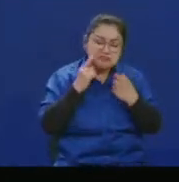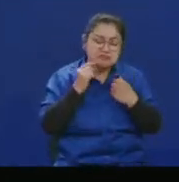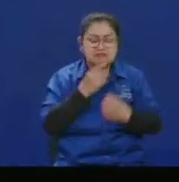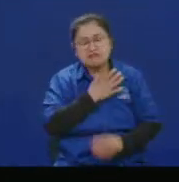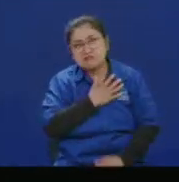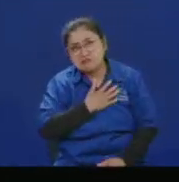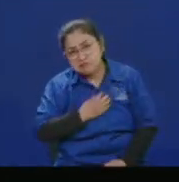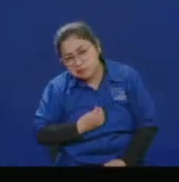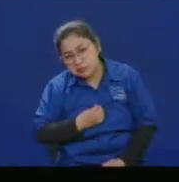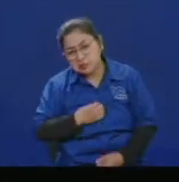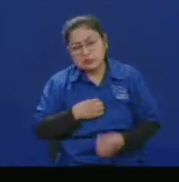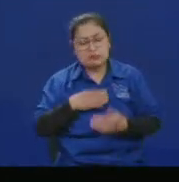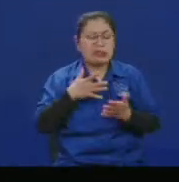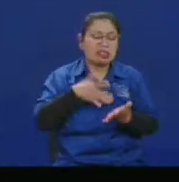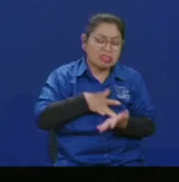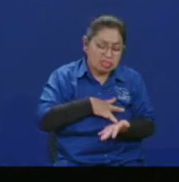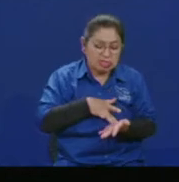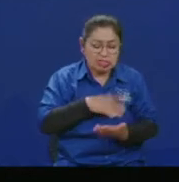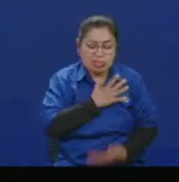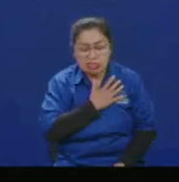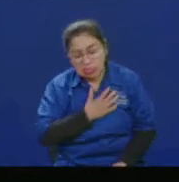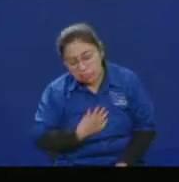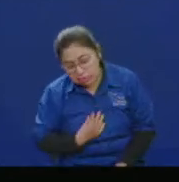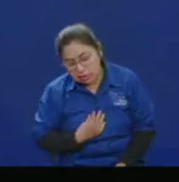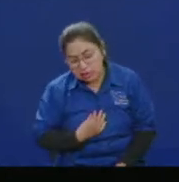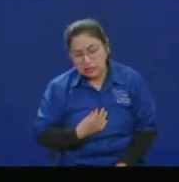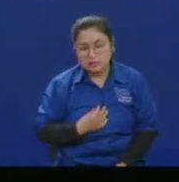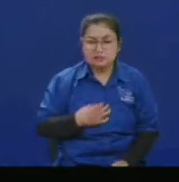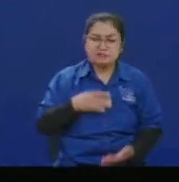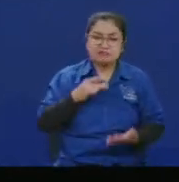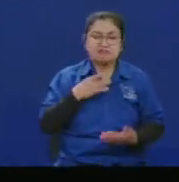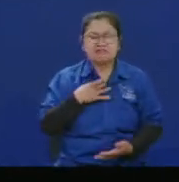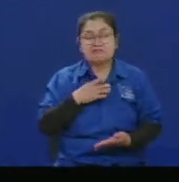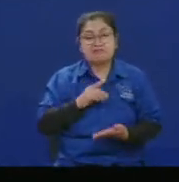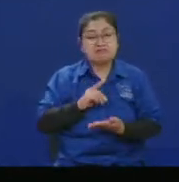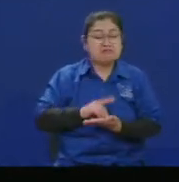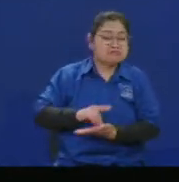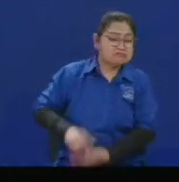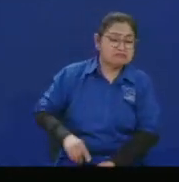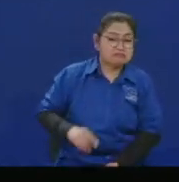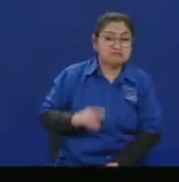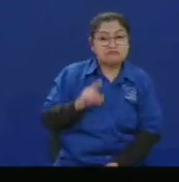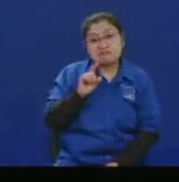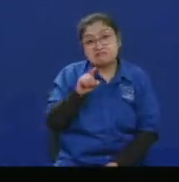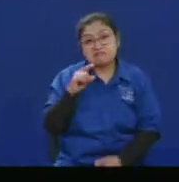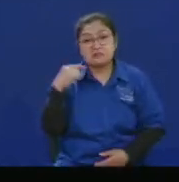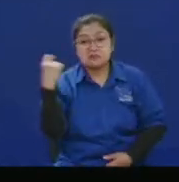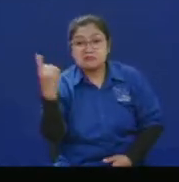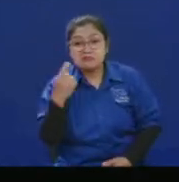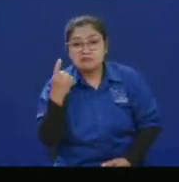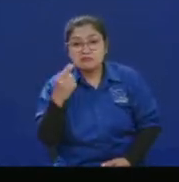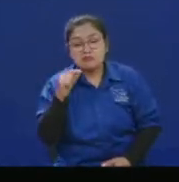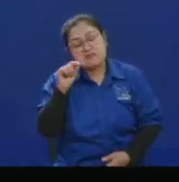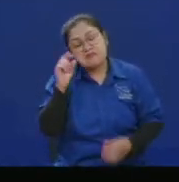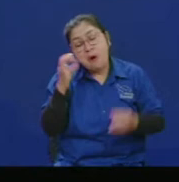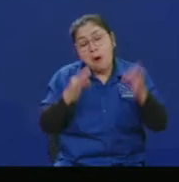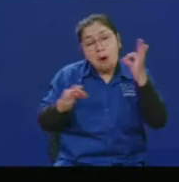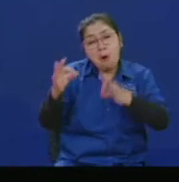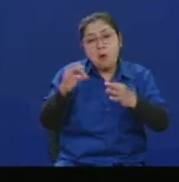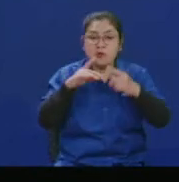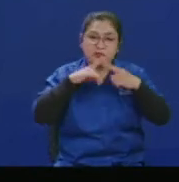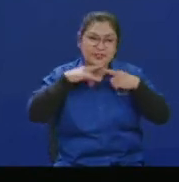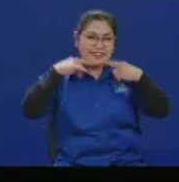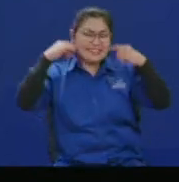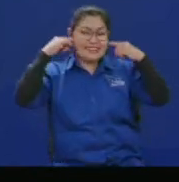decepcionado, quizá hoy venías deprimido, quizá venías solitario, o quizá venías muy feliz, pero sé